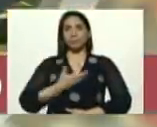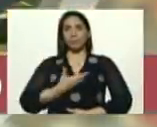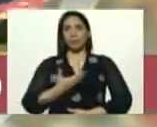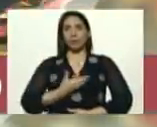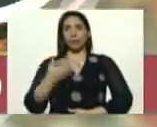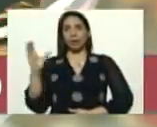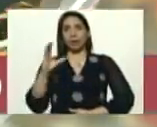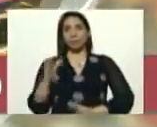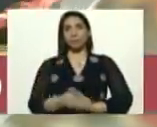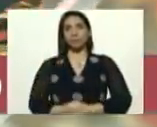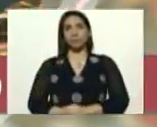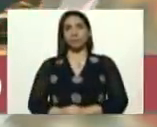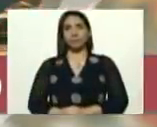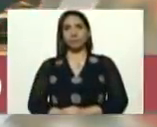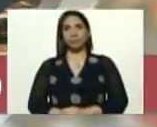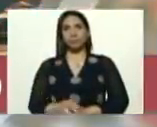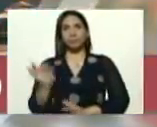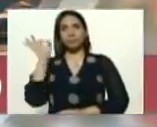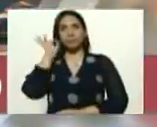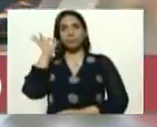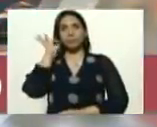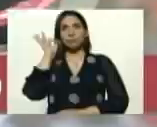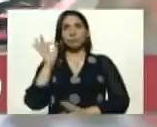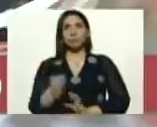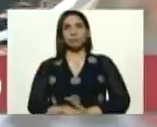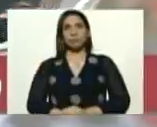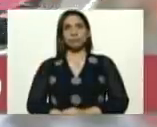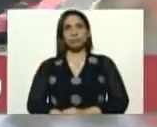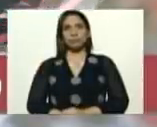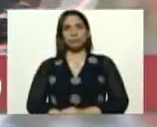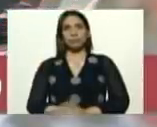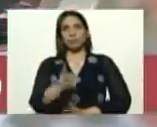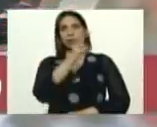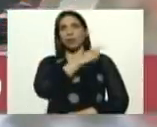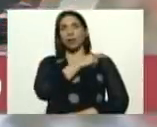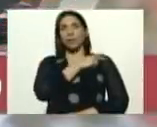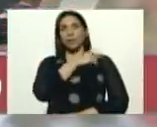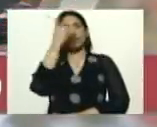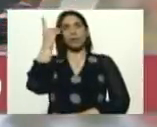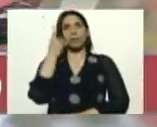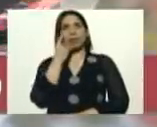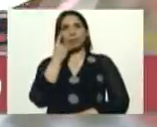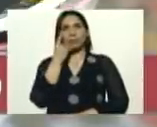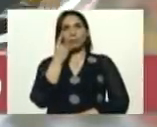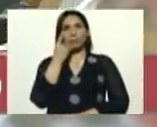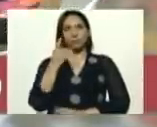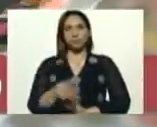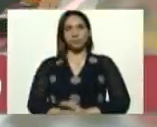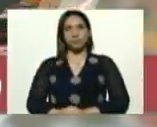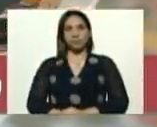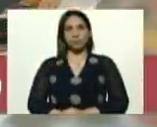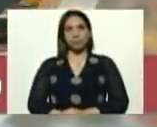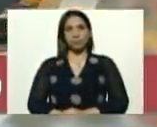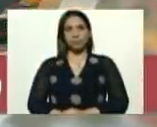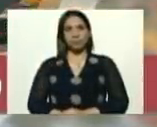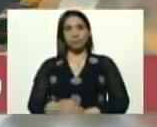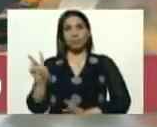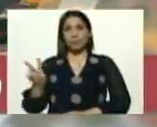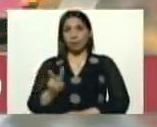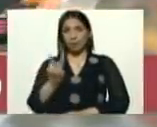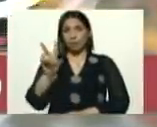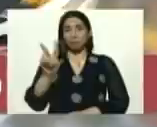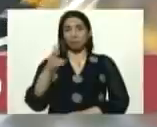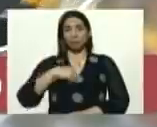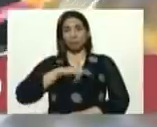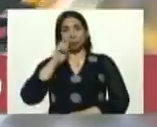de Caracas, Erika Farías, al jefe del Distrito Capital, Darío Viva, el Valle.